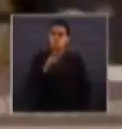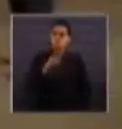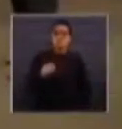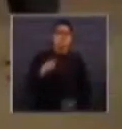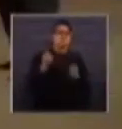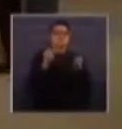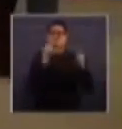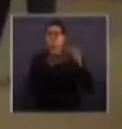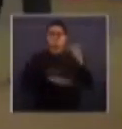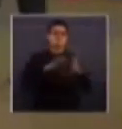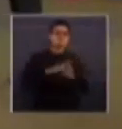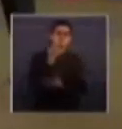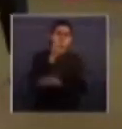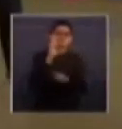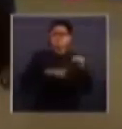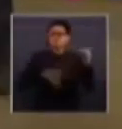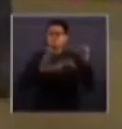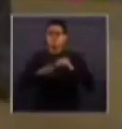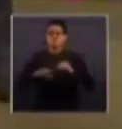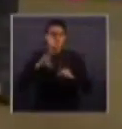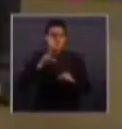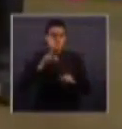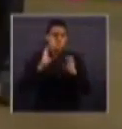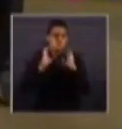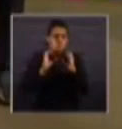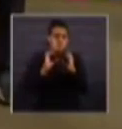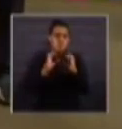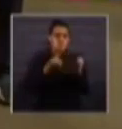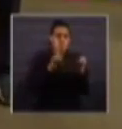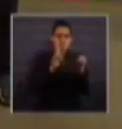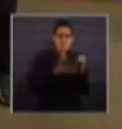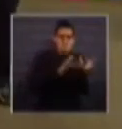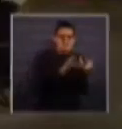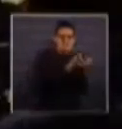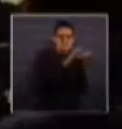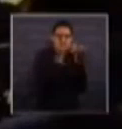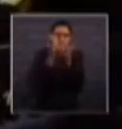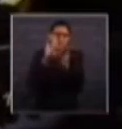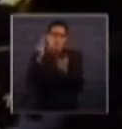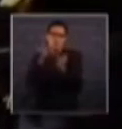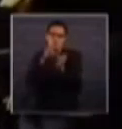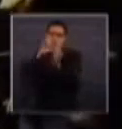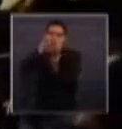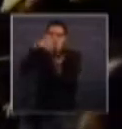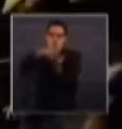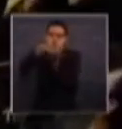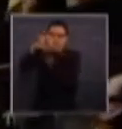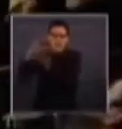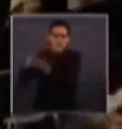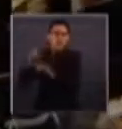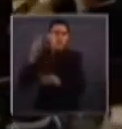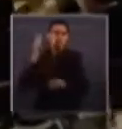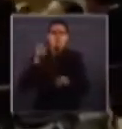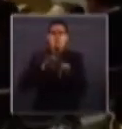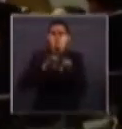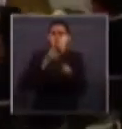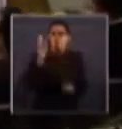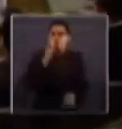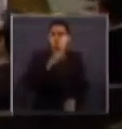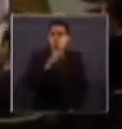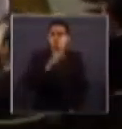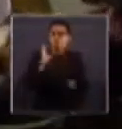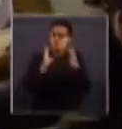nuevas generaciones, con el medio ambiente. Por eso creo que la Secretaría va a darle la fuerza para aplicar políticas públicas verdaderas